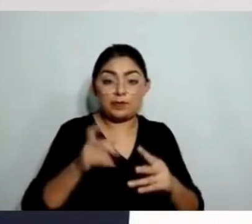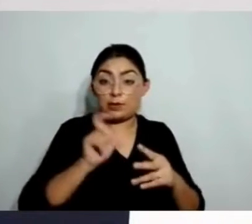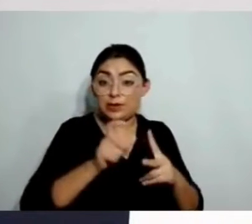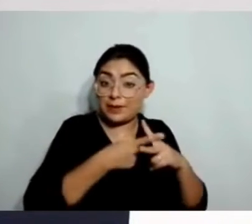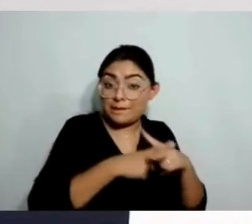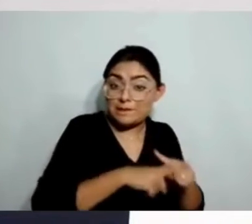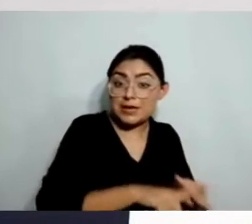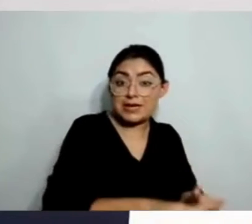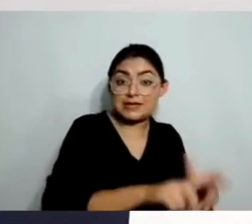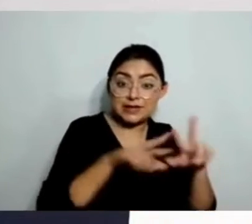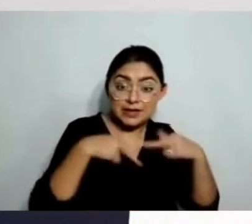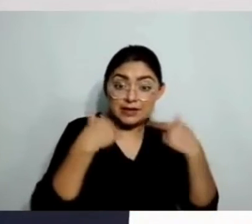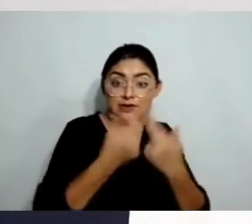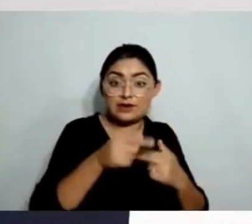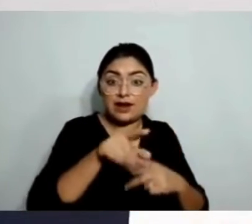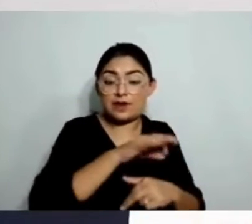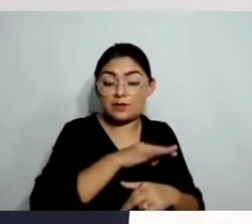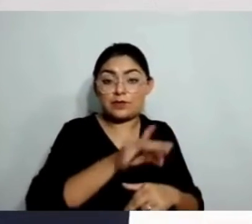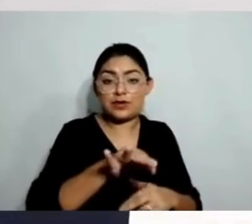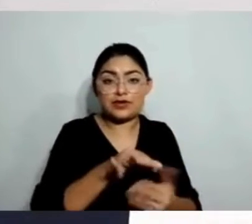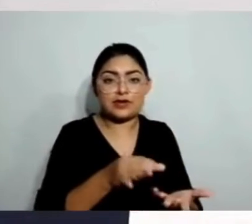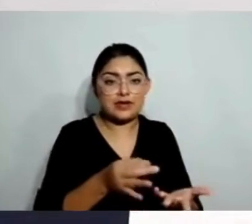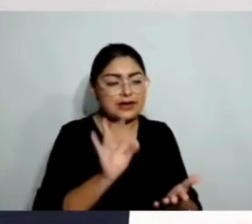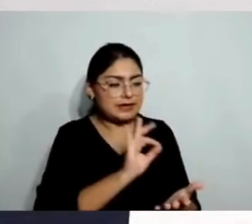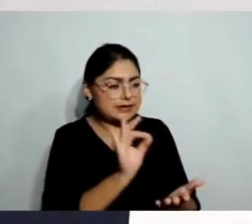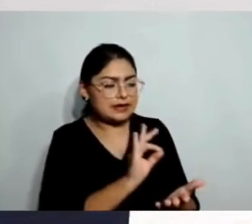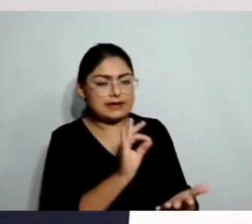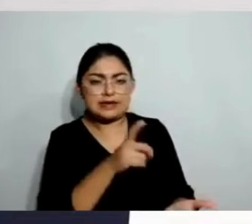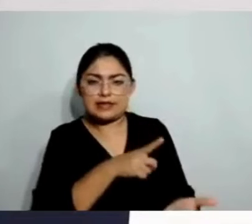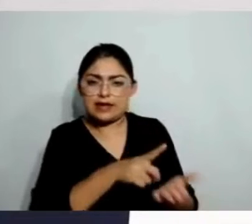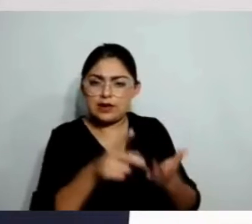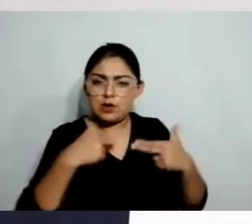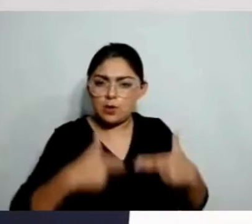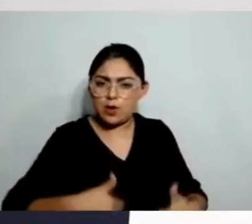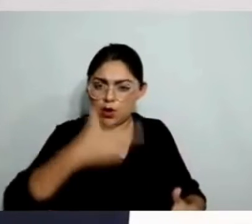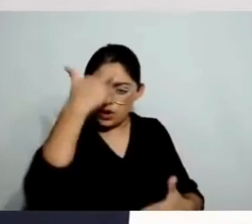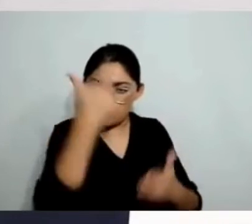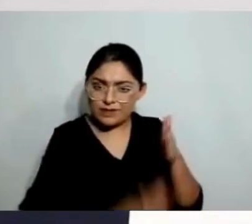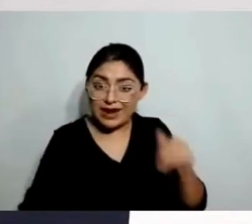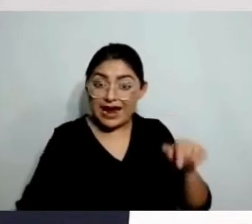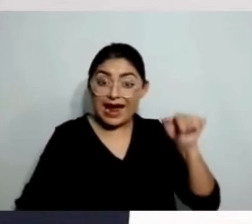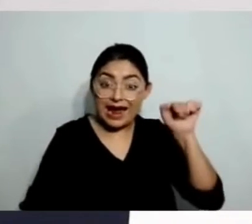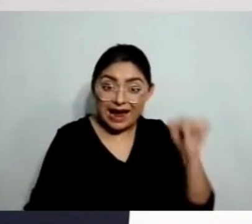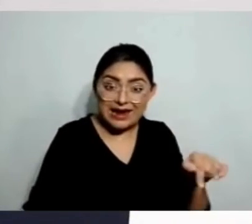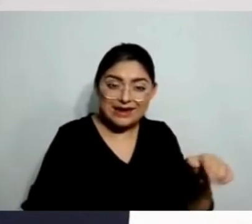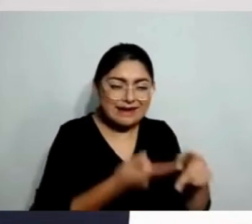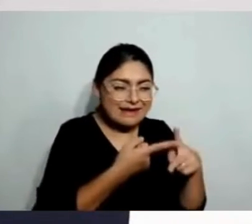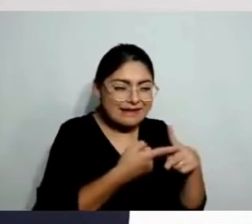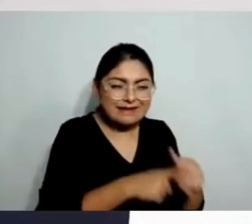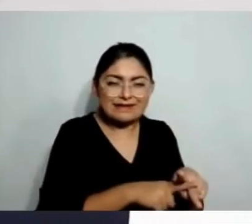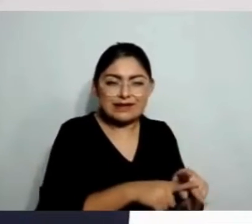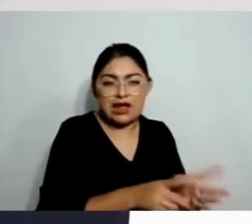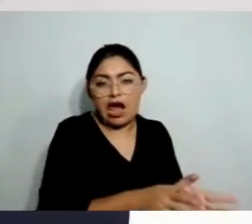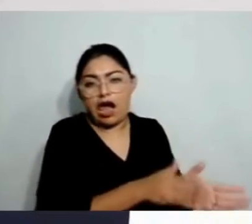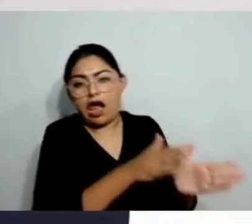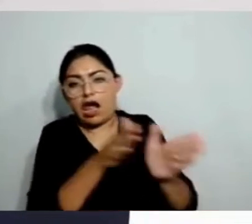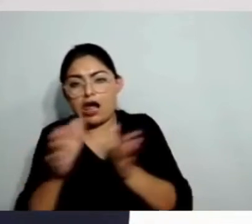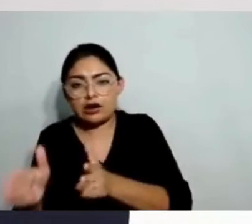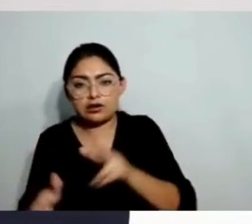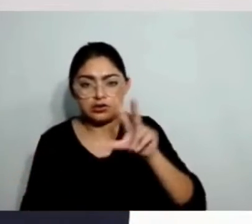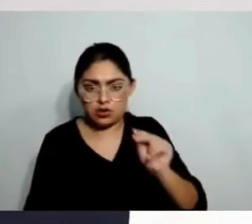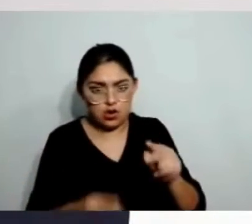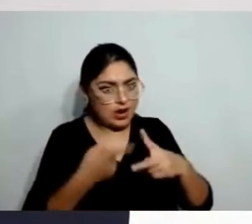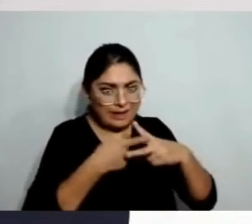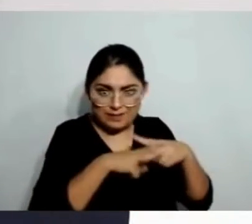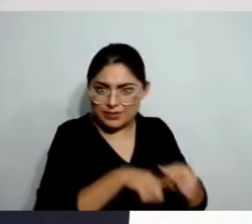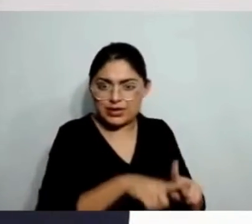pueden hacer valer eh violaciones a derechos humanos en un momento muy pronto del proceso y que no implique que trasciendan estas violaciones con